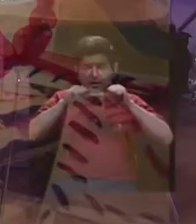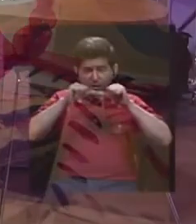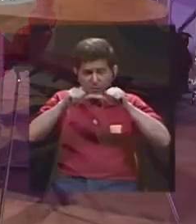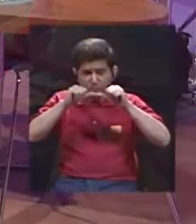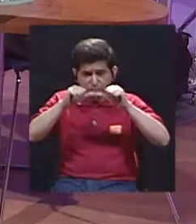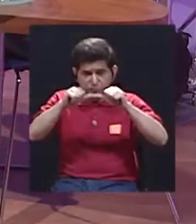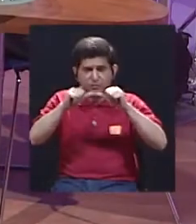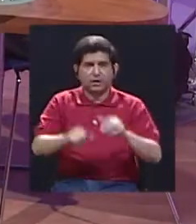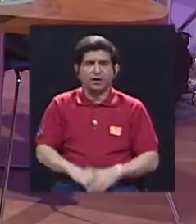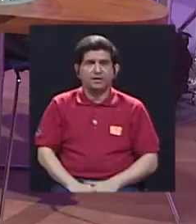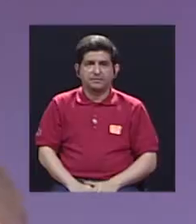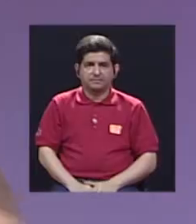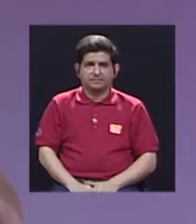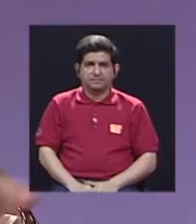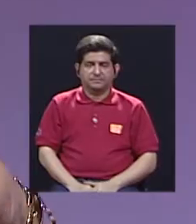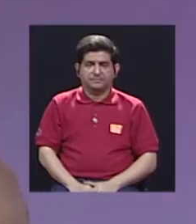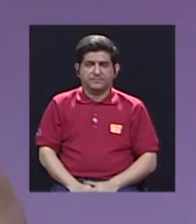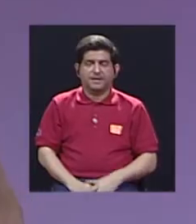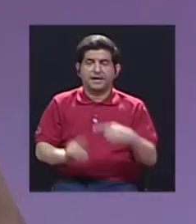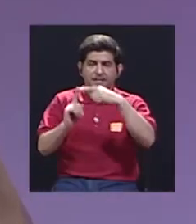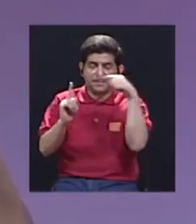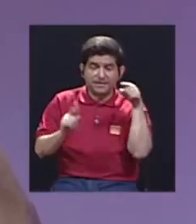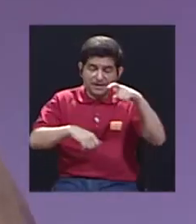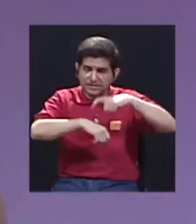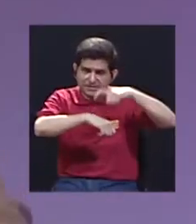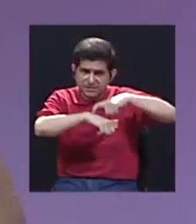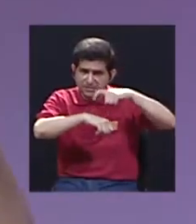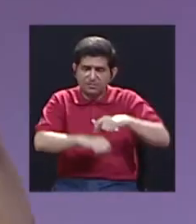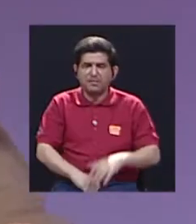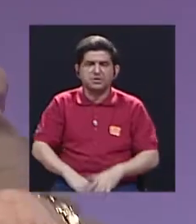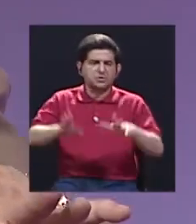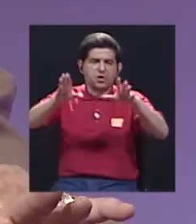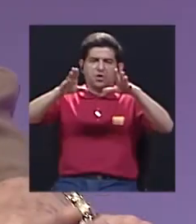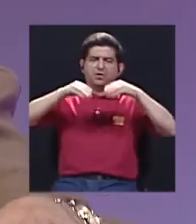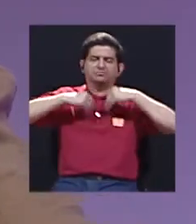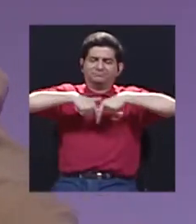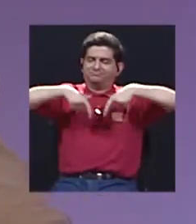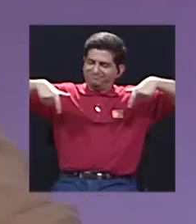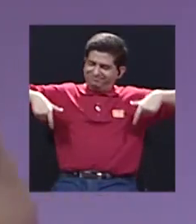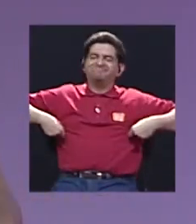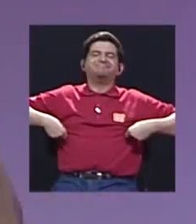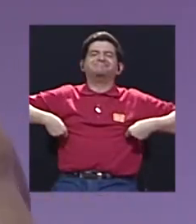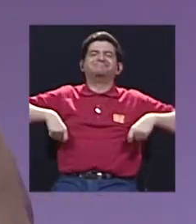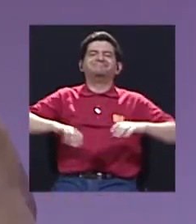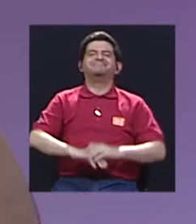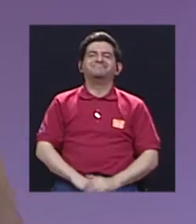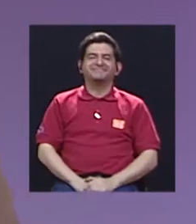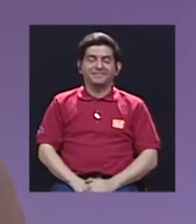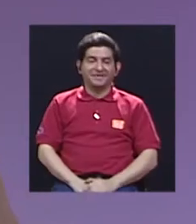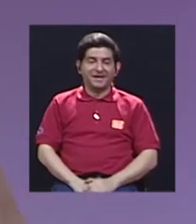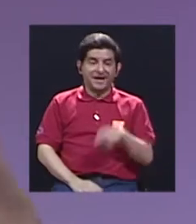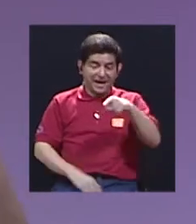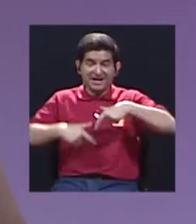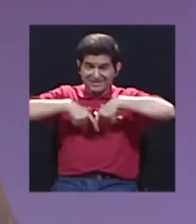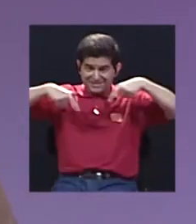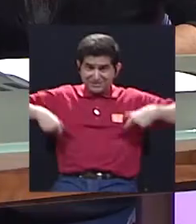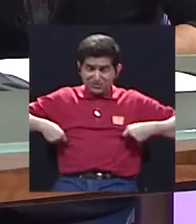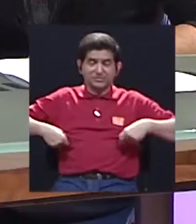eso, y de tal manera que a partir de ese momento se apropió del sostén. Y el sostén se volvió